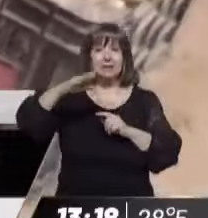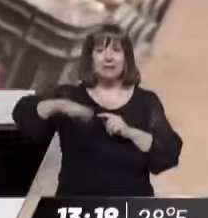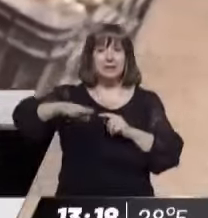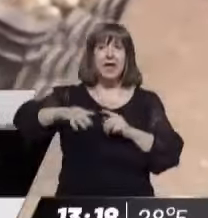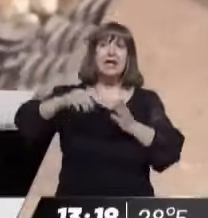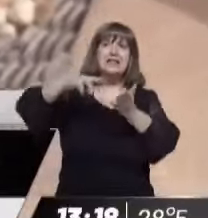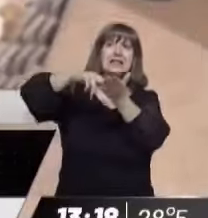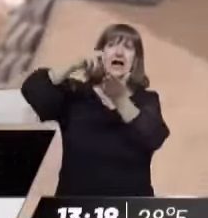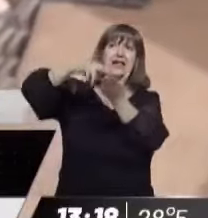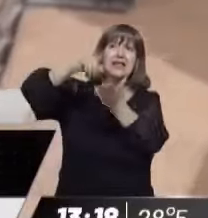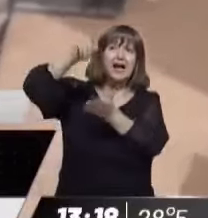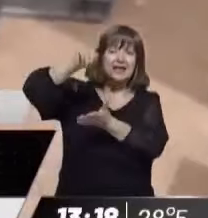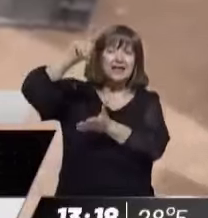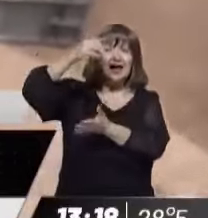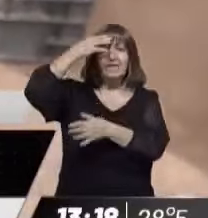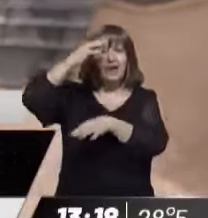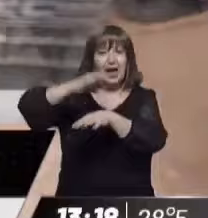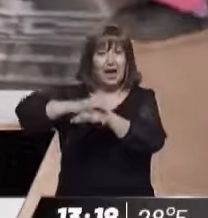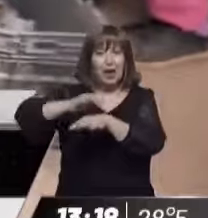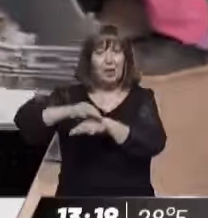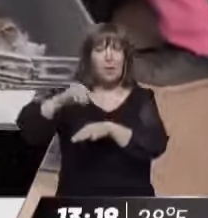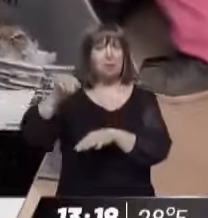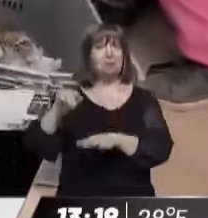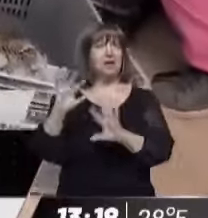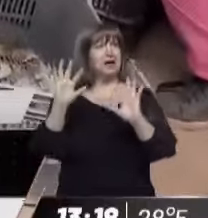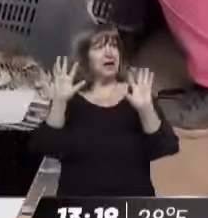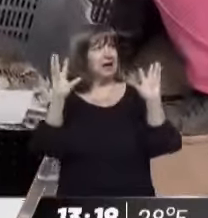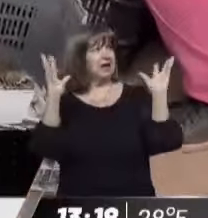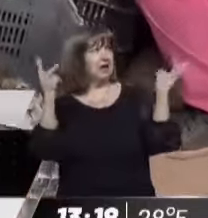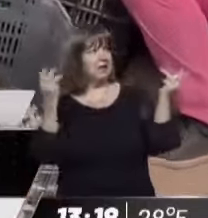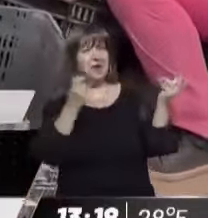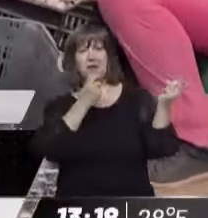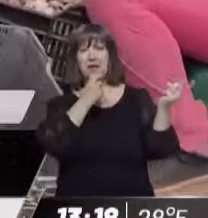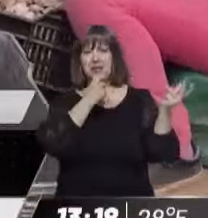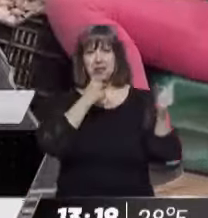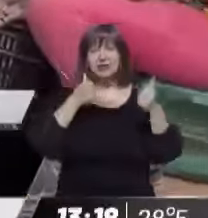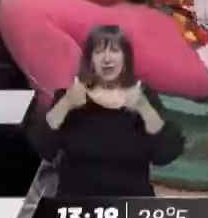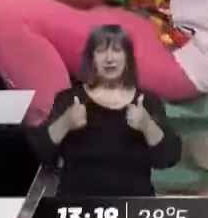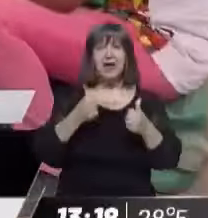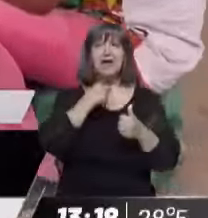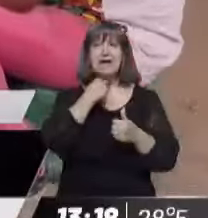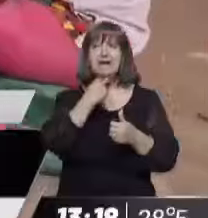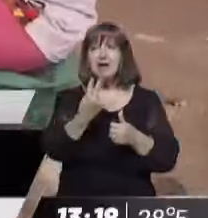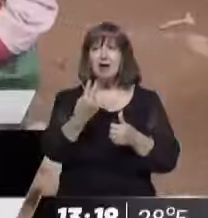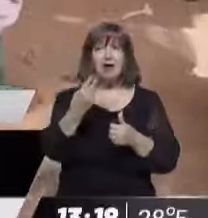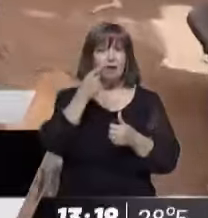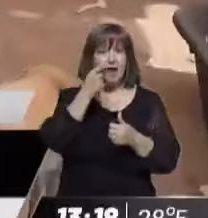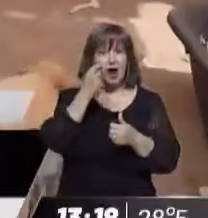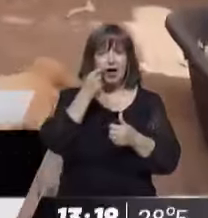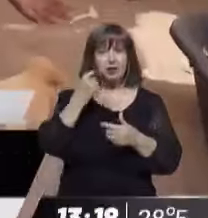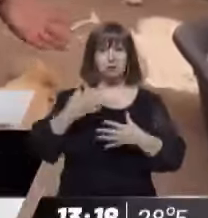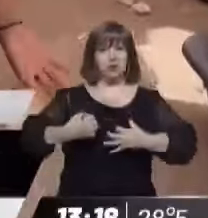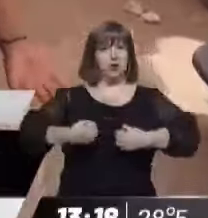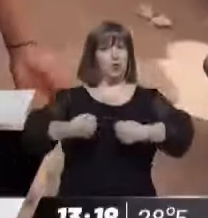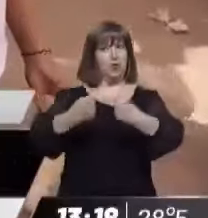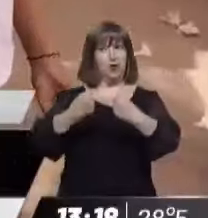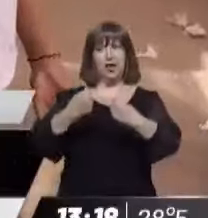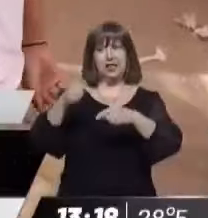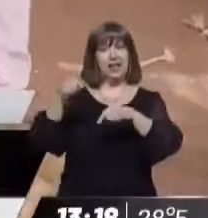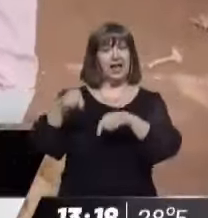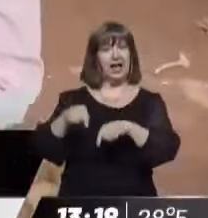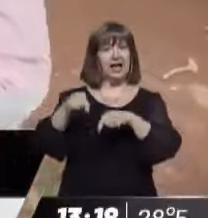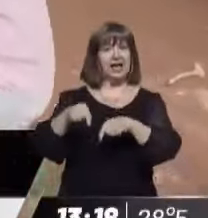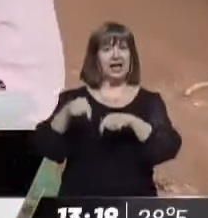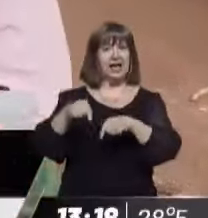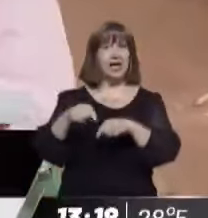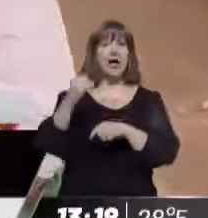allá en Salta. Y este clima le ha caído bien, no se enfermó más. O sea que eso te decidió a quedarte también. Él